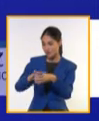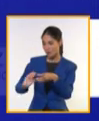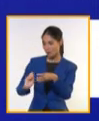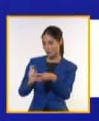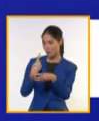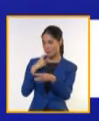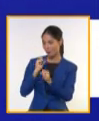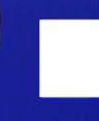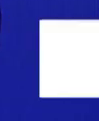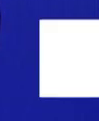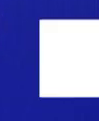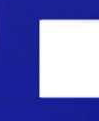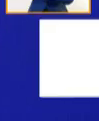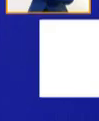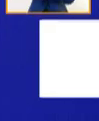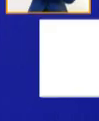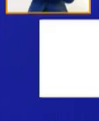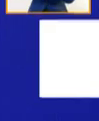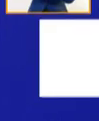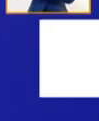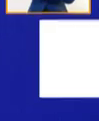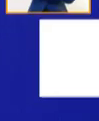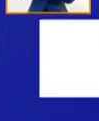asentamiento de